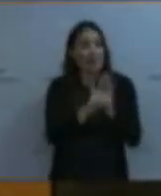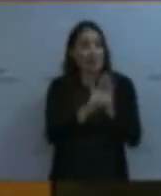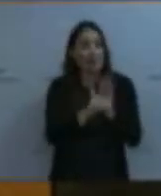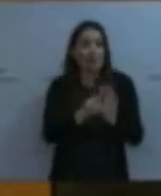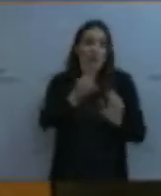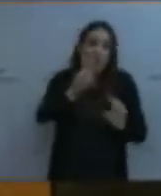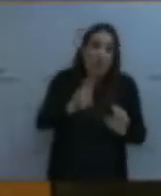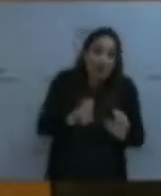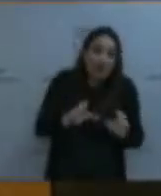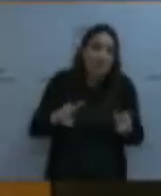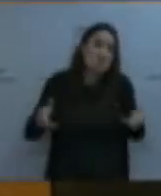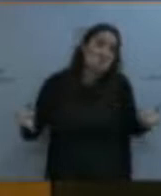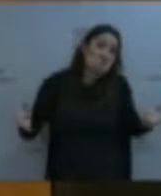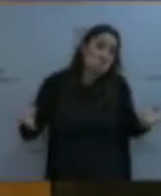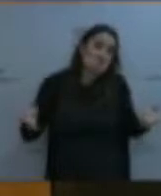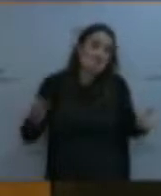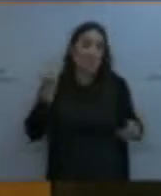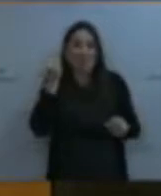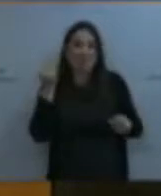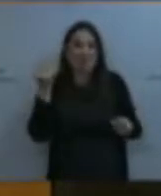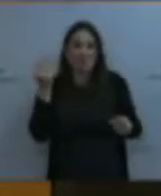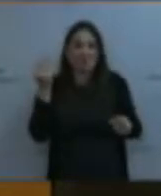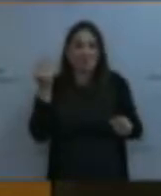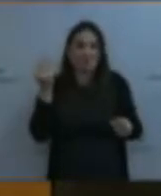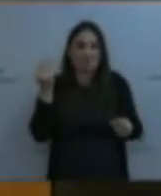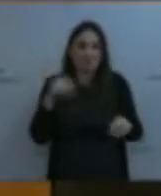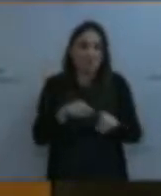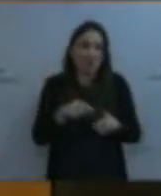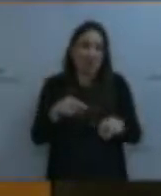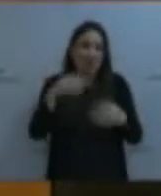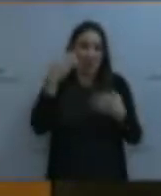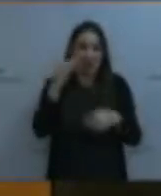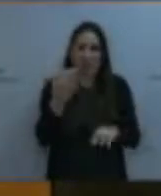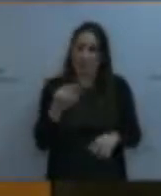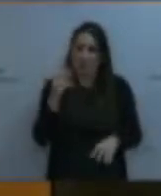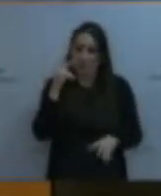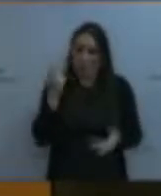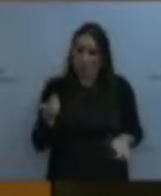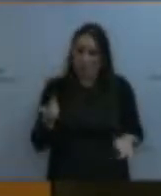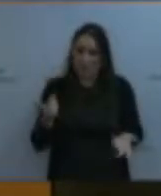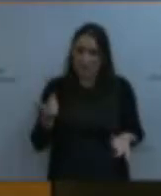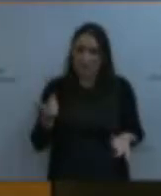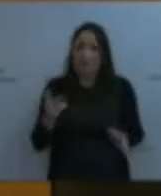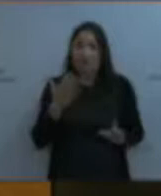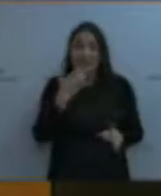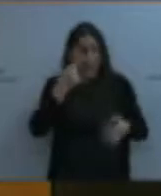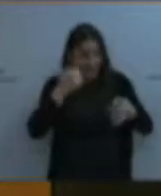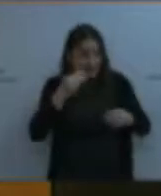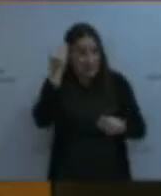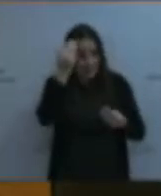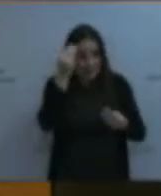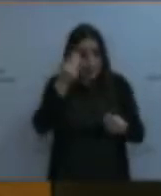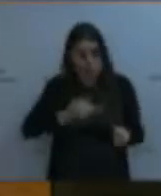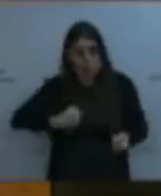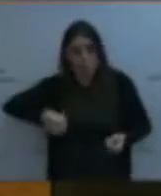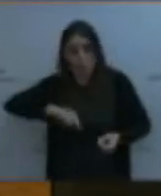para algo, pareceríame algo ingenuo y preocupante. Pero si piensen realmente que nos lo vamos